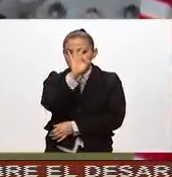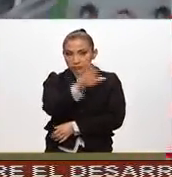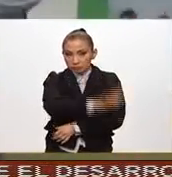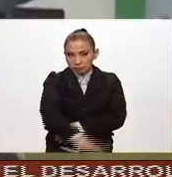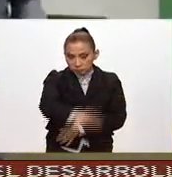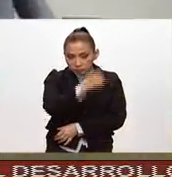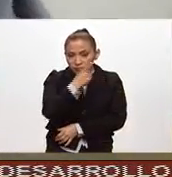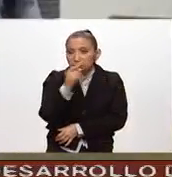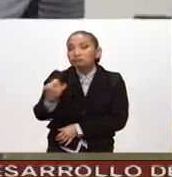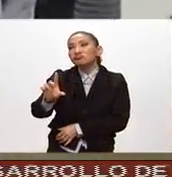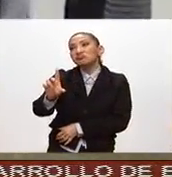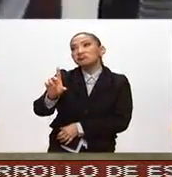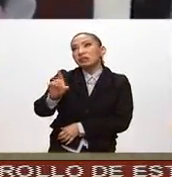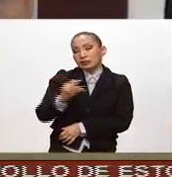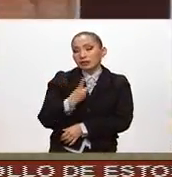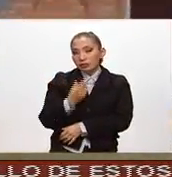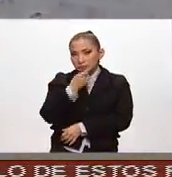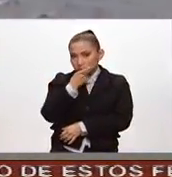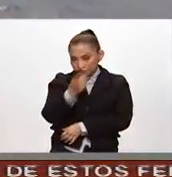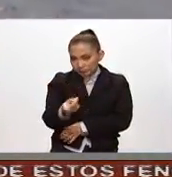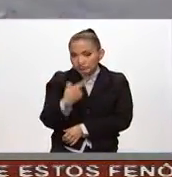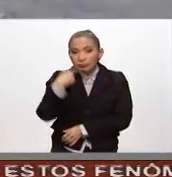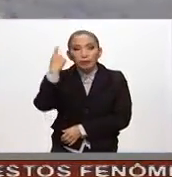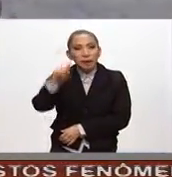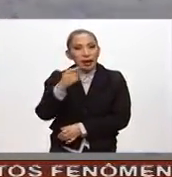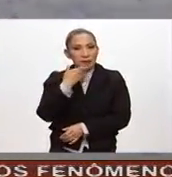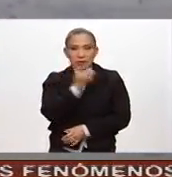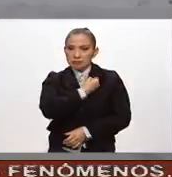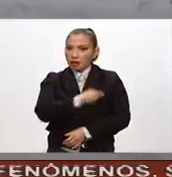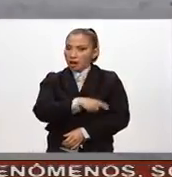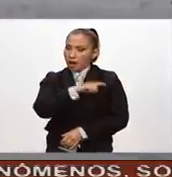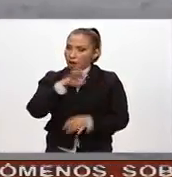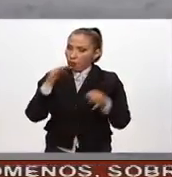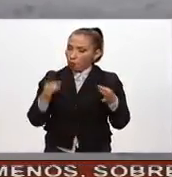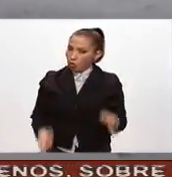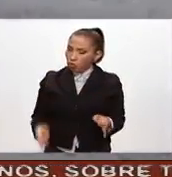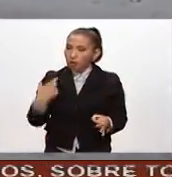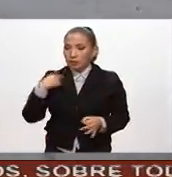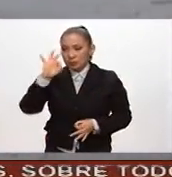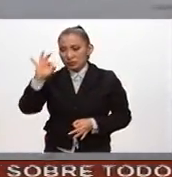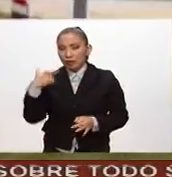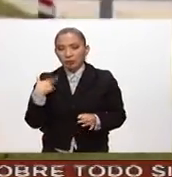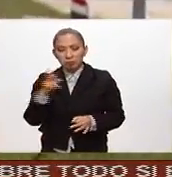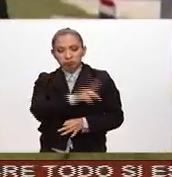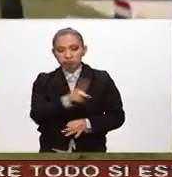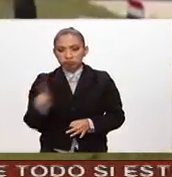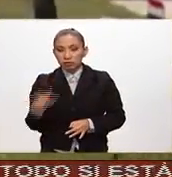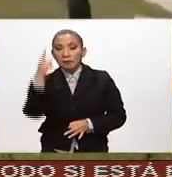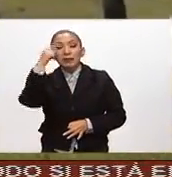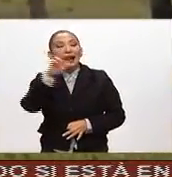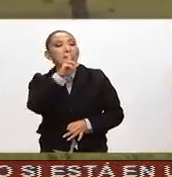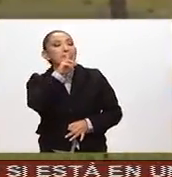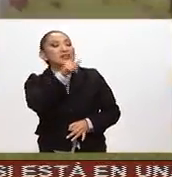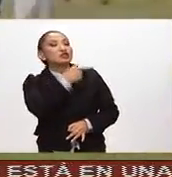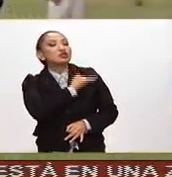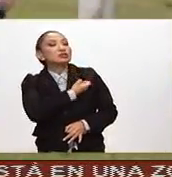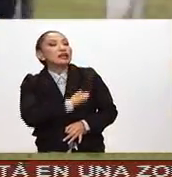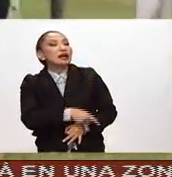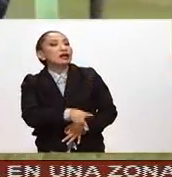60% nos dice, 32% nos dice para mantener una buena salud y un porcentaje muy similar para mejorar la